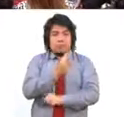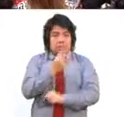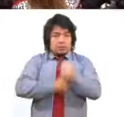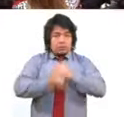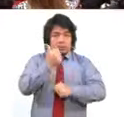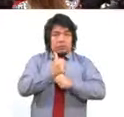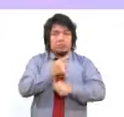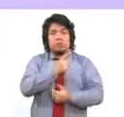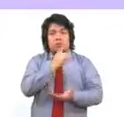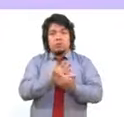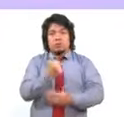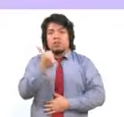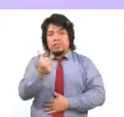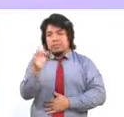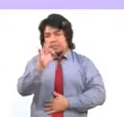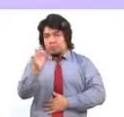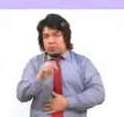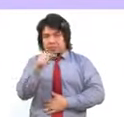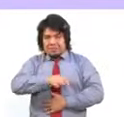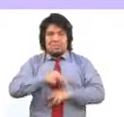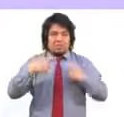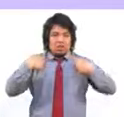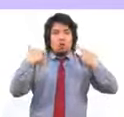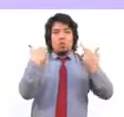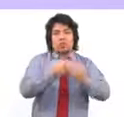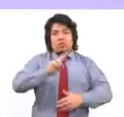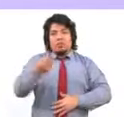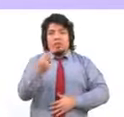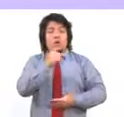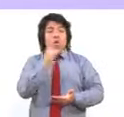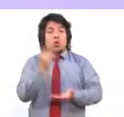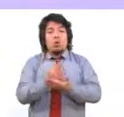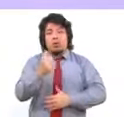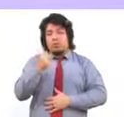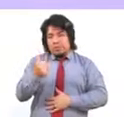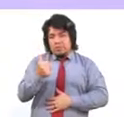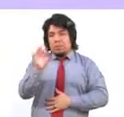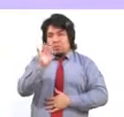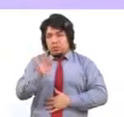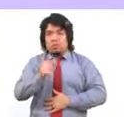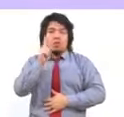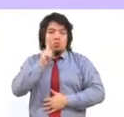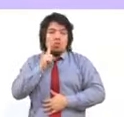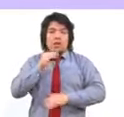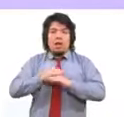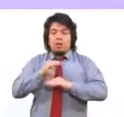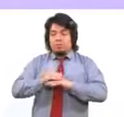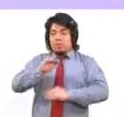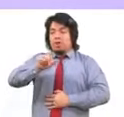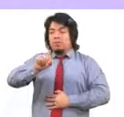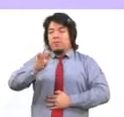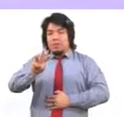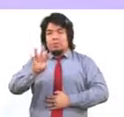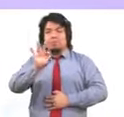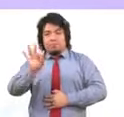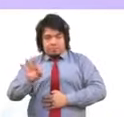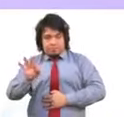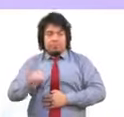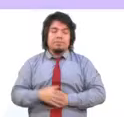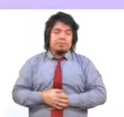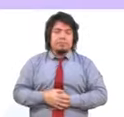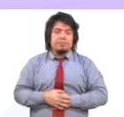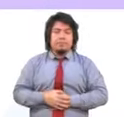únicamente el 6% del cuerpo docente estaba conformado por mujeres. El día de hoy es de 23%. Esto,